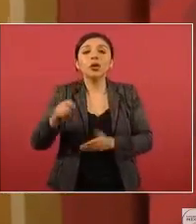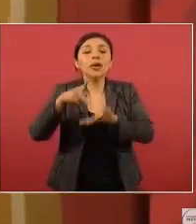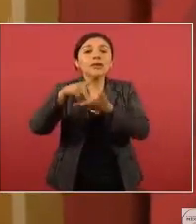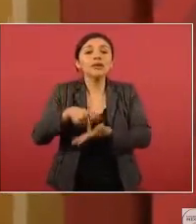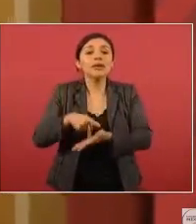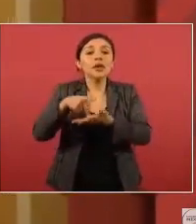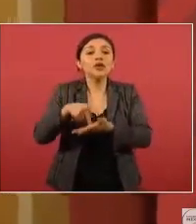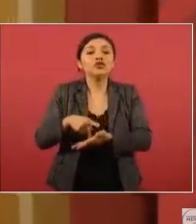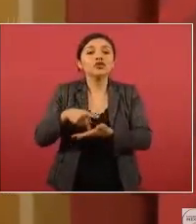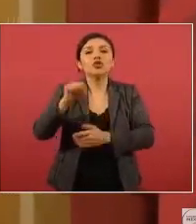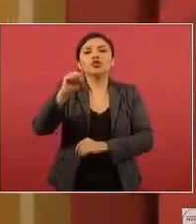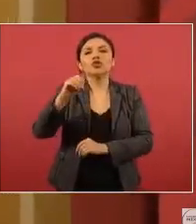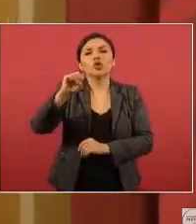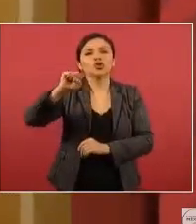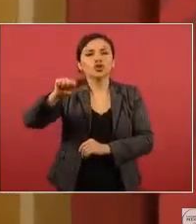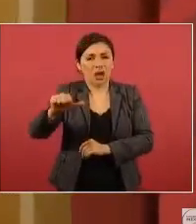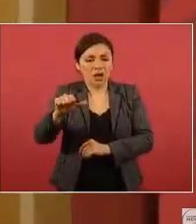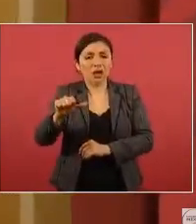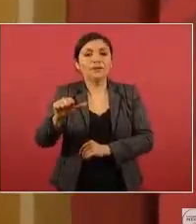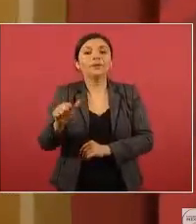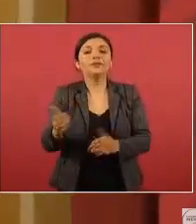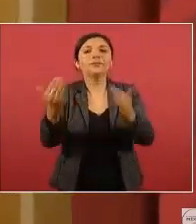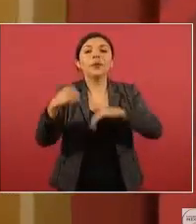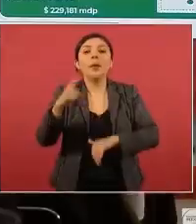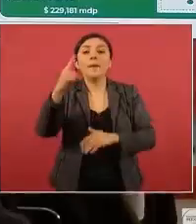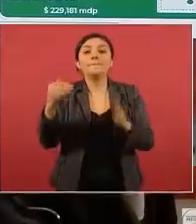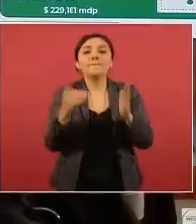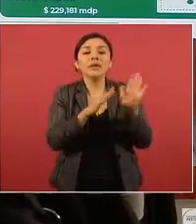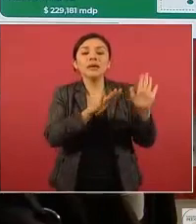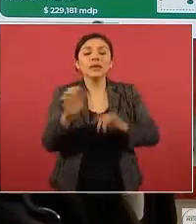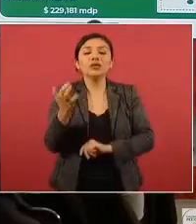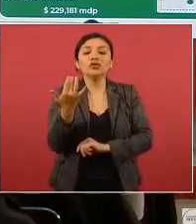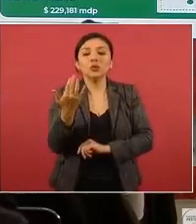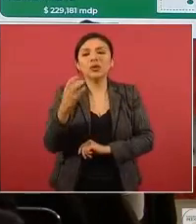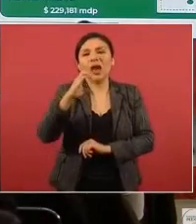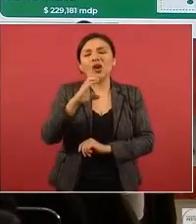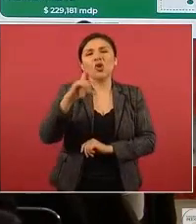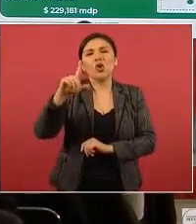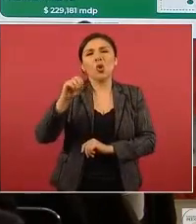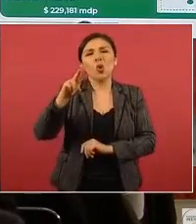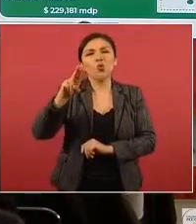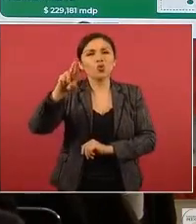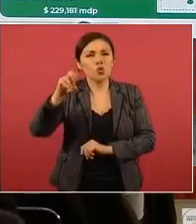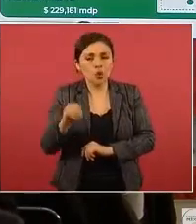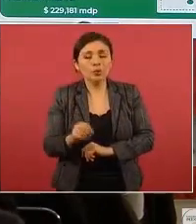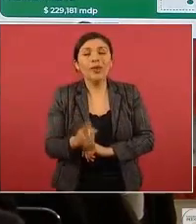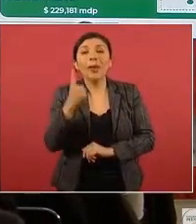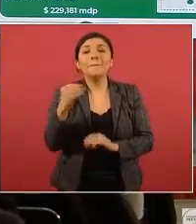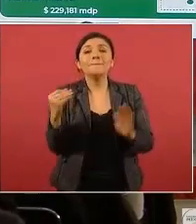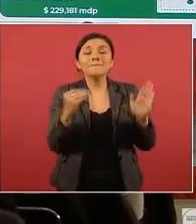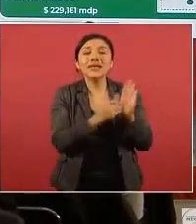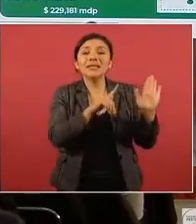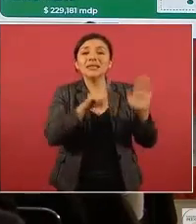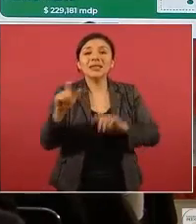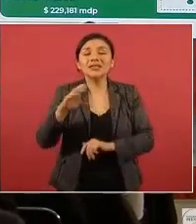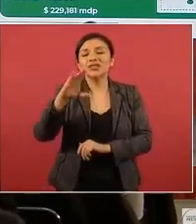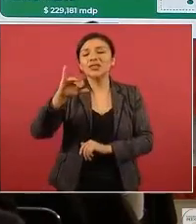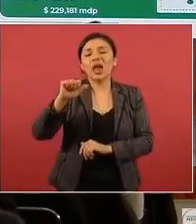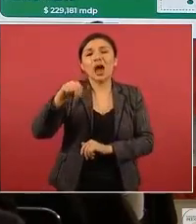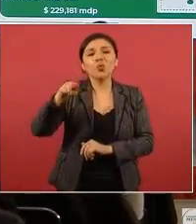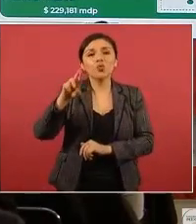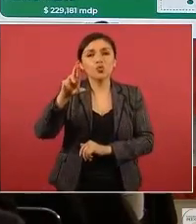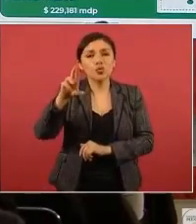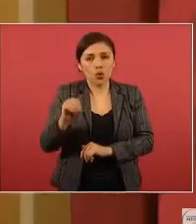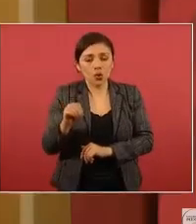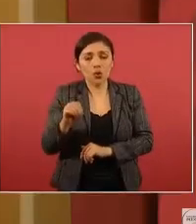kilogramos de sosa cáustica en 1550 de cloruro de calcio 1700 de cianuro de